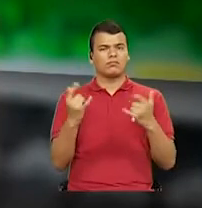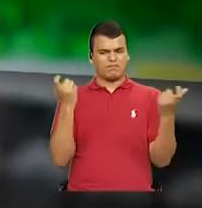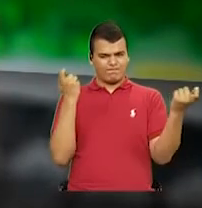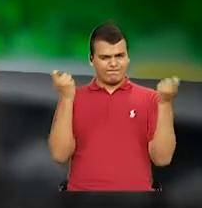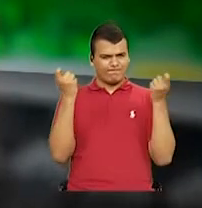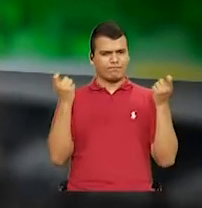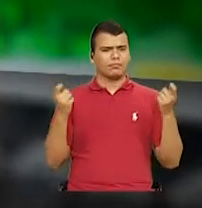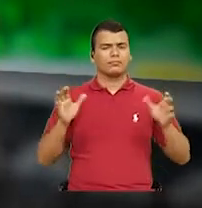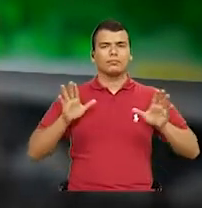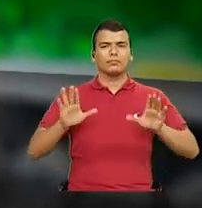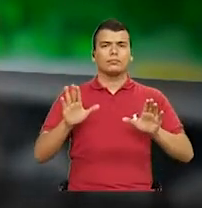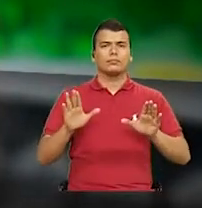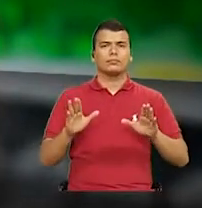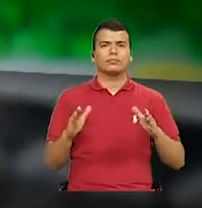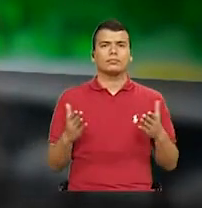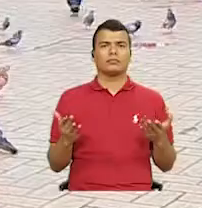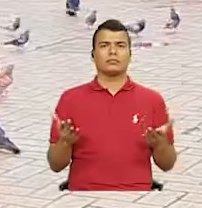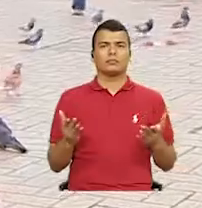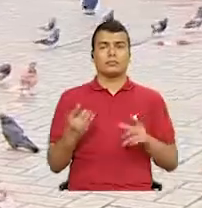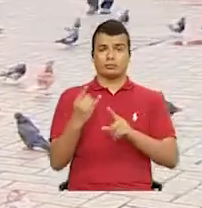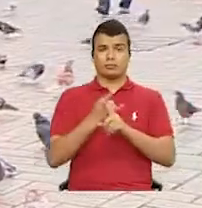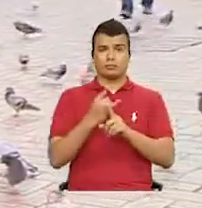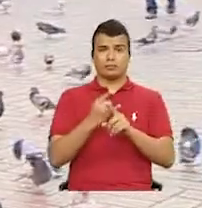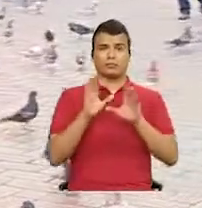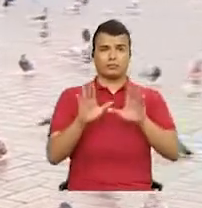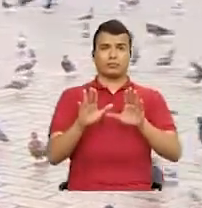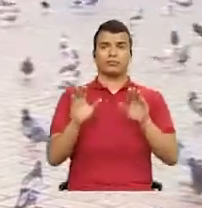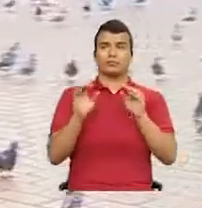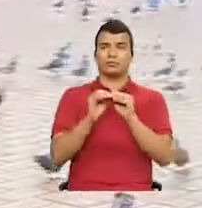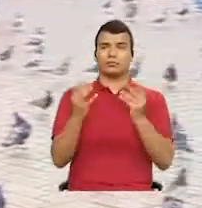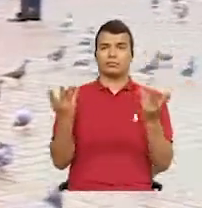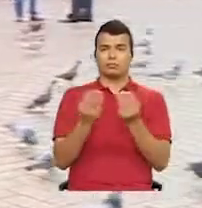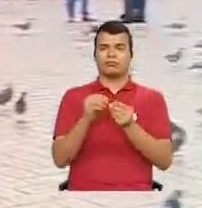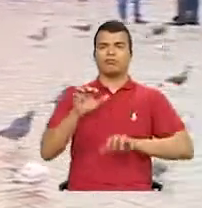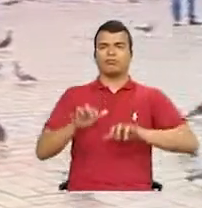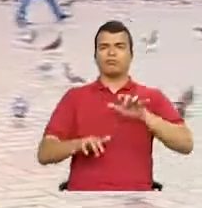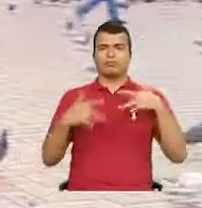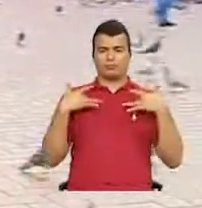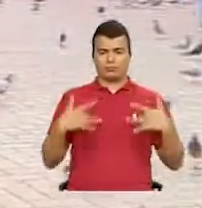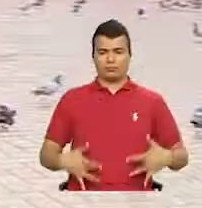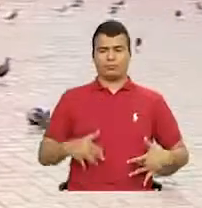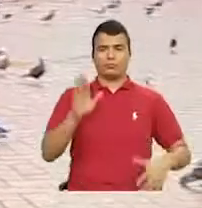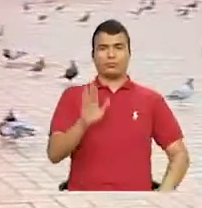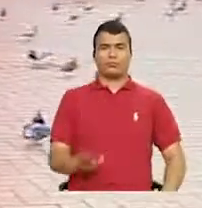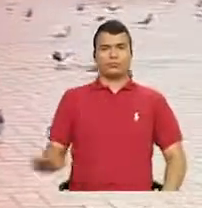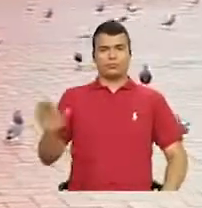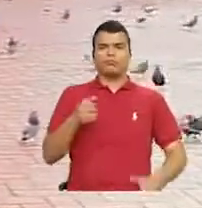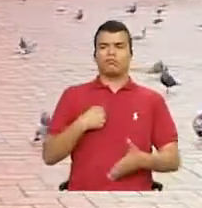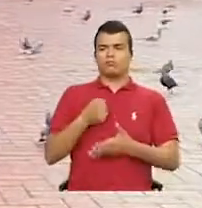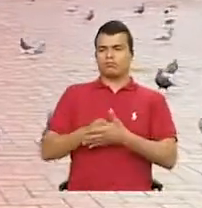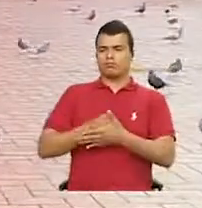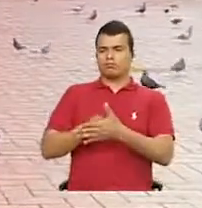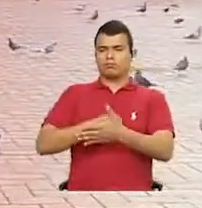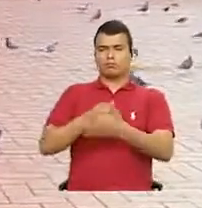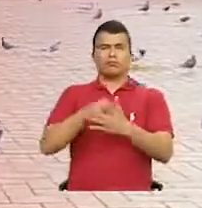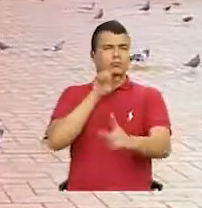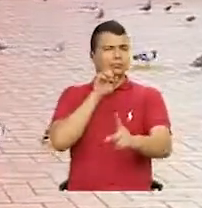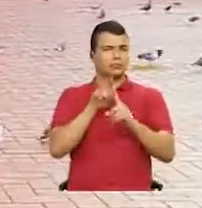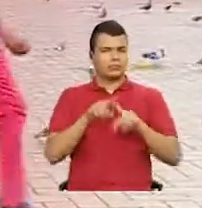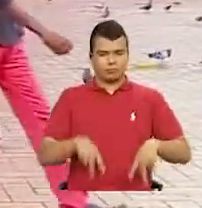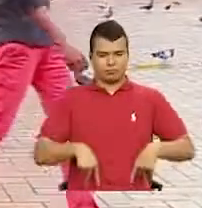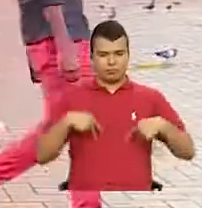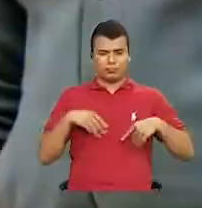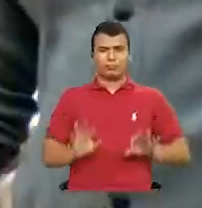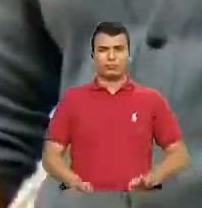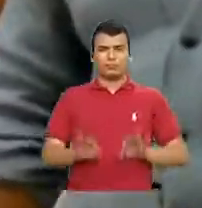control a ese consumo. Por parte de la Secretaría de Salud Departamental se está trabajando para mejorar la calidad de vida